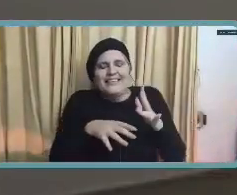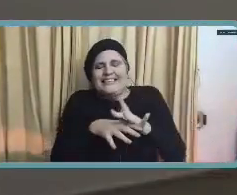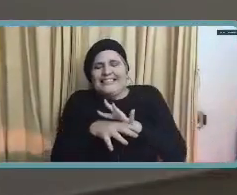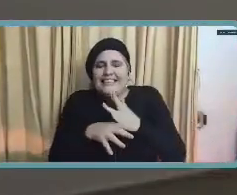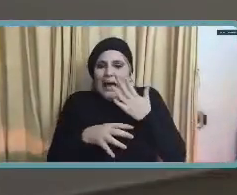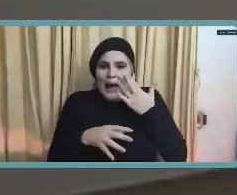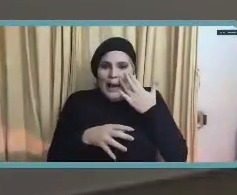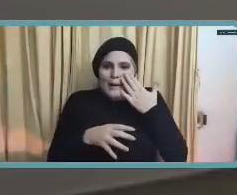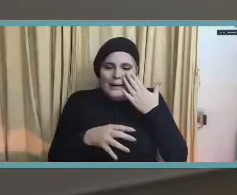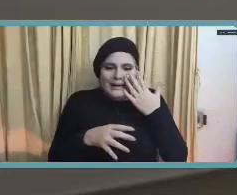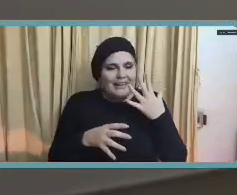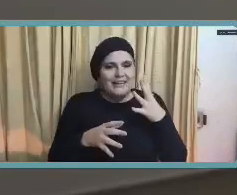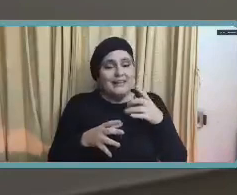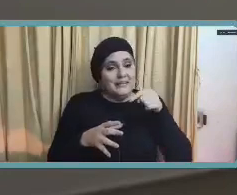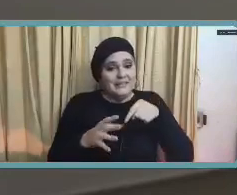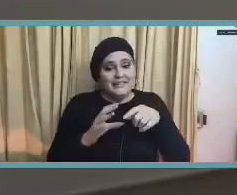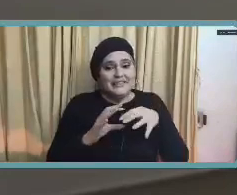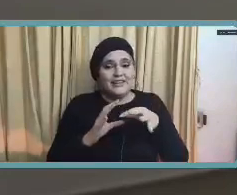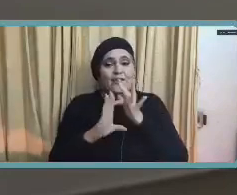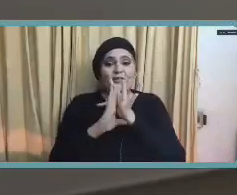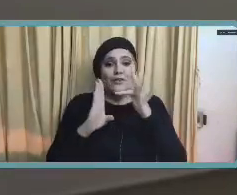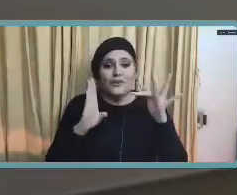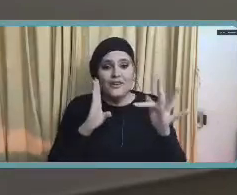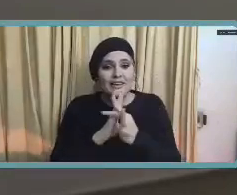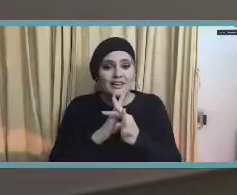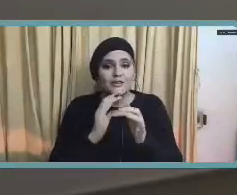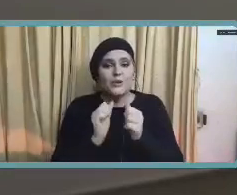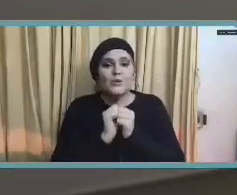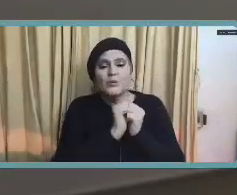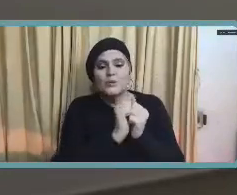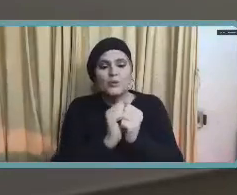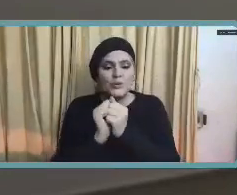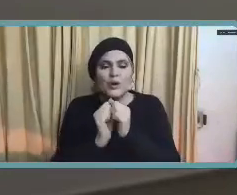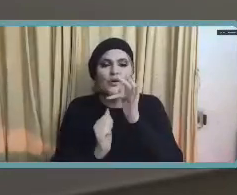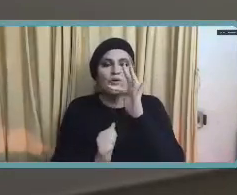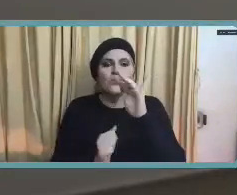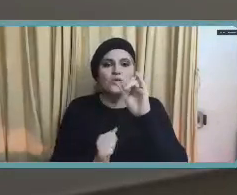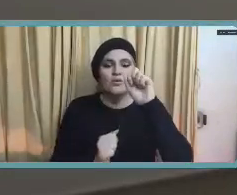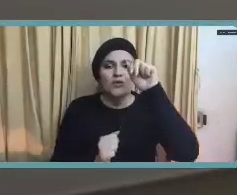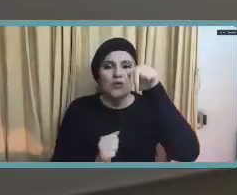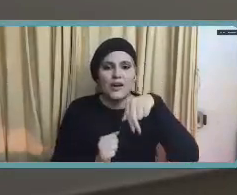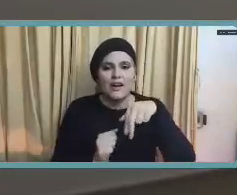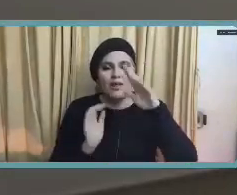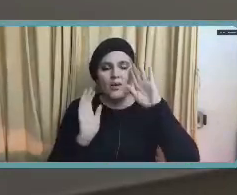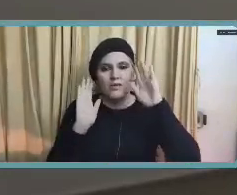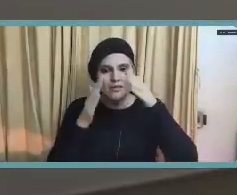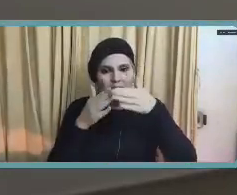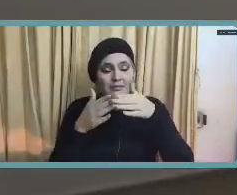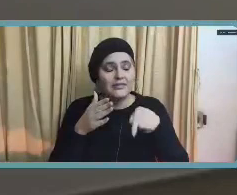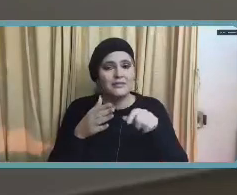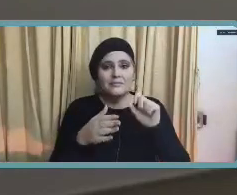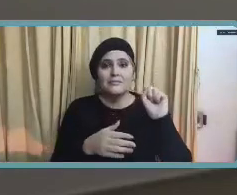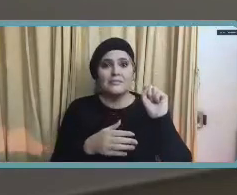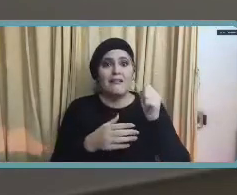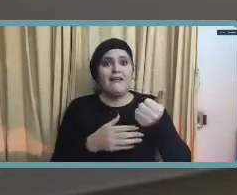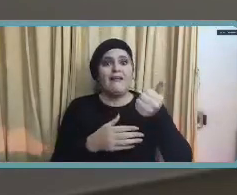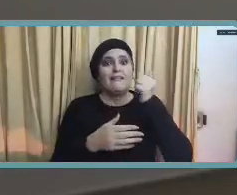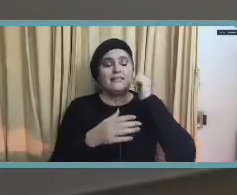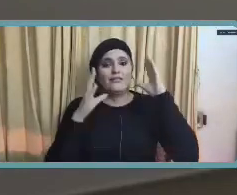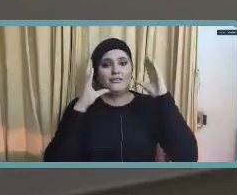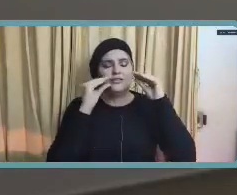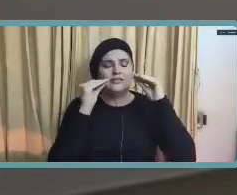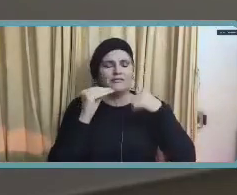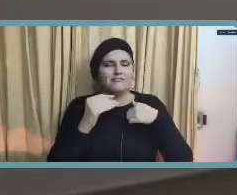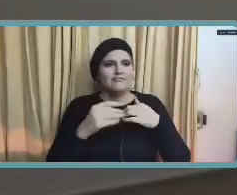Unión Autismo y Neurodiversidad FUAN. La verdad es que la jornada inaugural que vivimos anoche superó nuestras